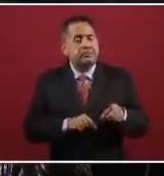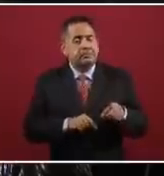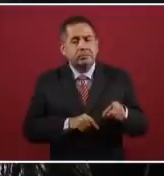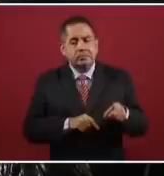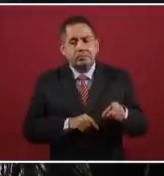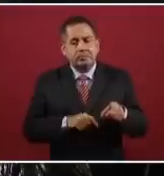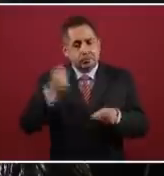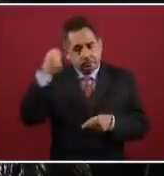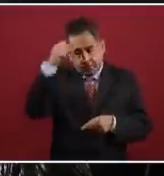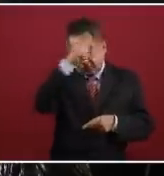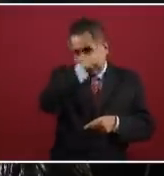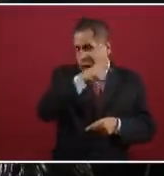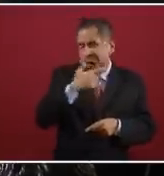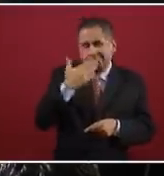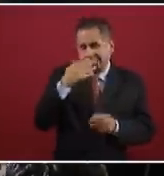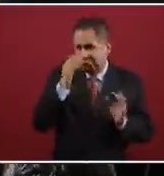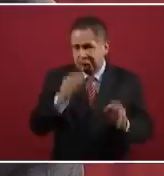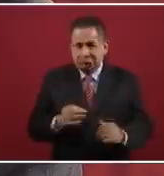la Tarahumara,